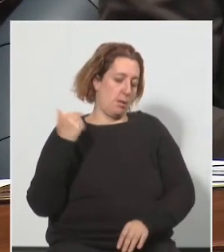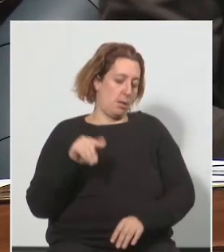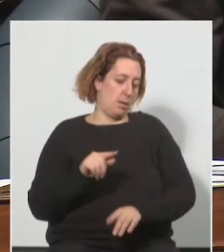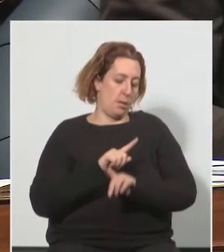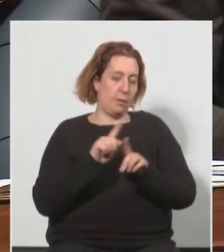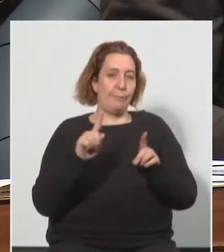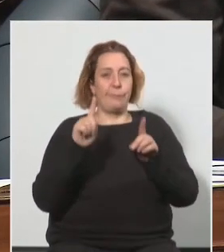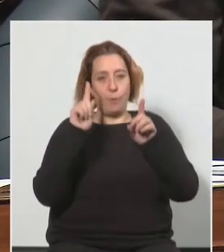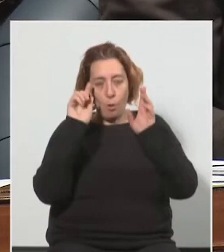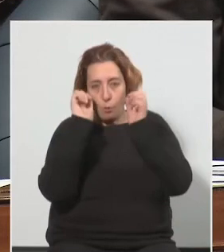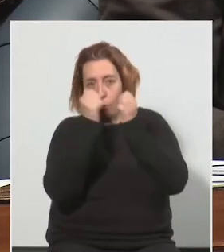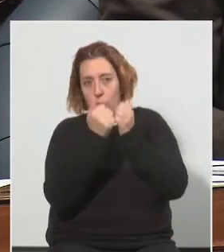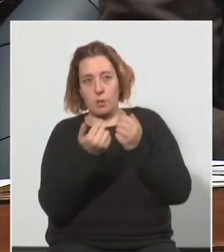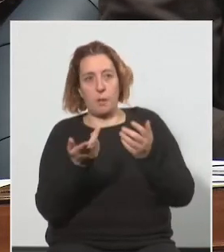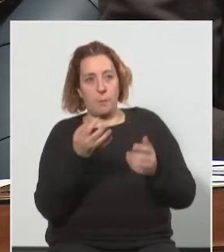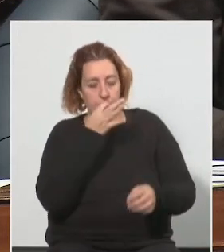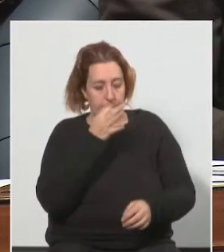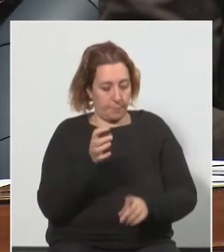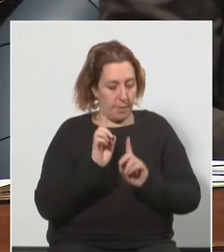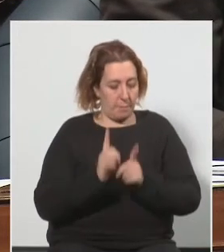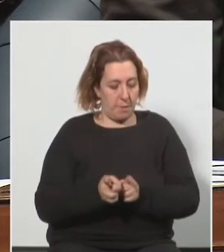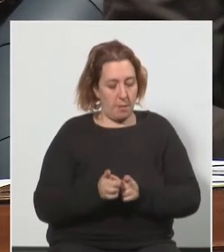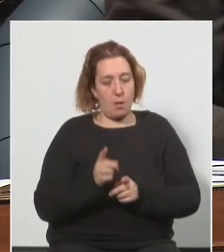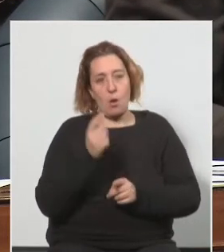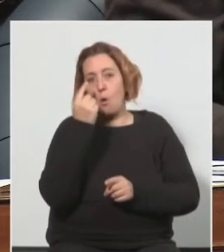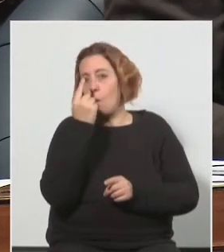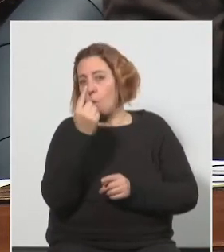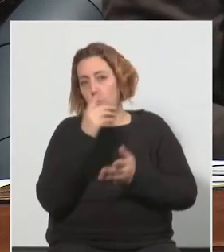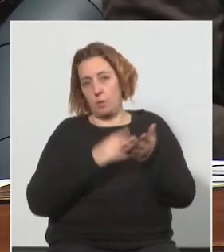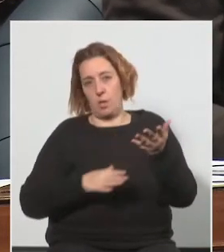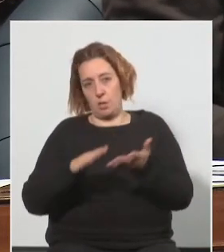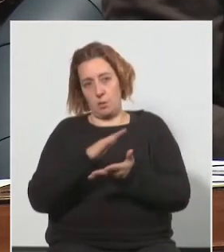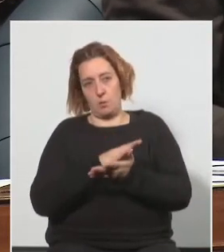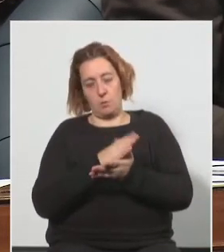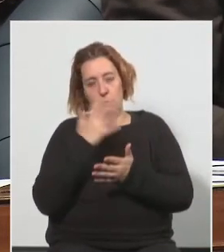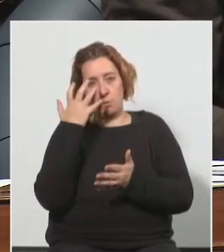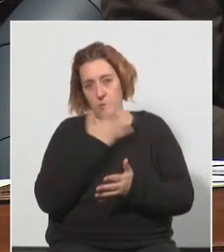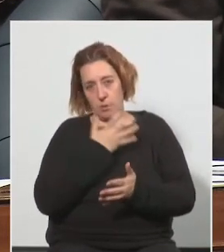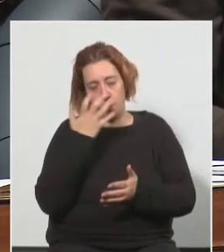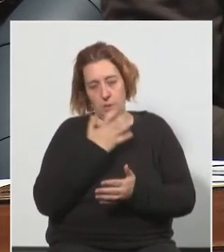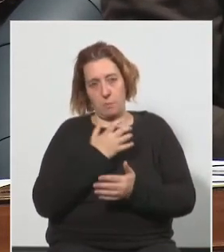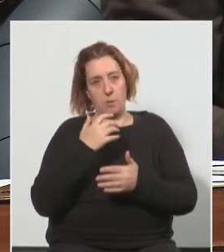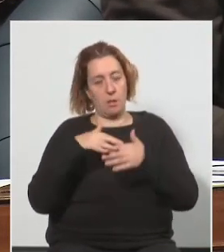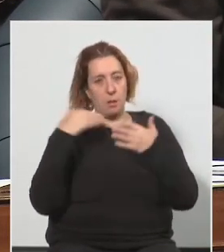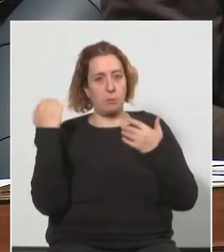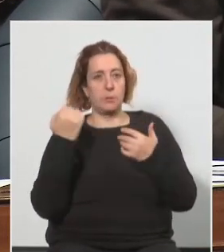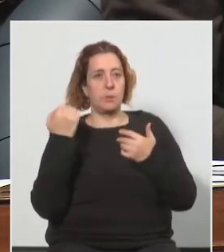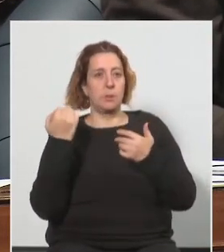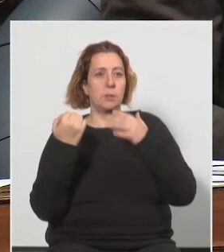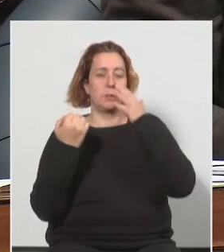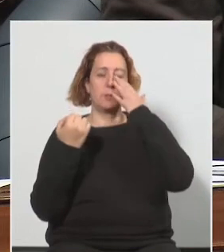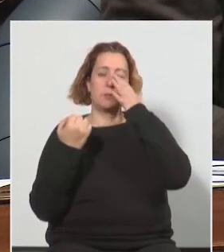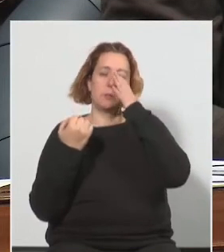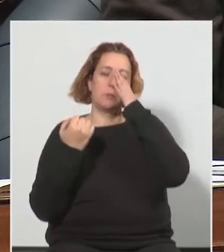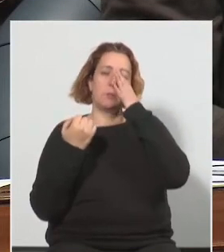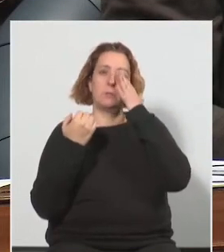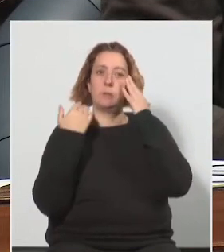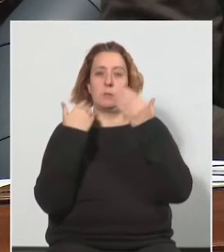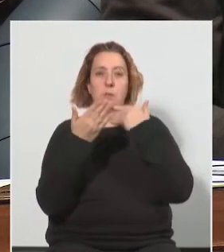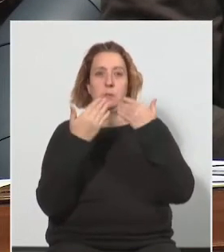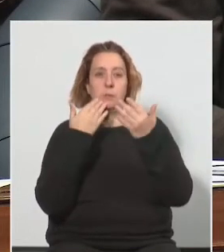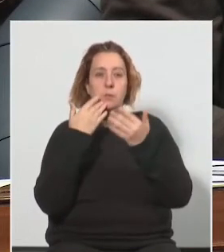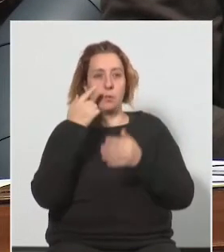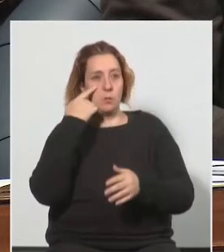de ocultar. Y vamos a mencionar tan solo un caso tristemente célebre. Nos referimos